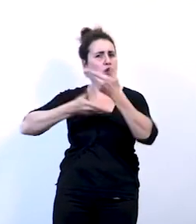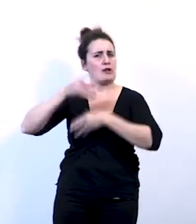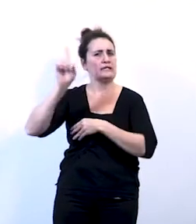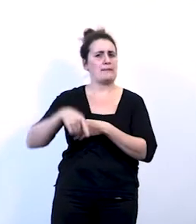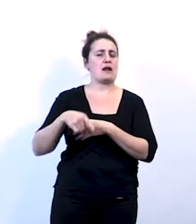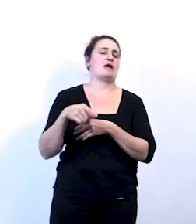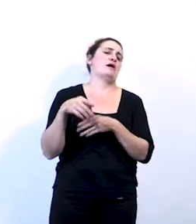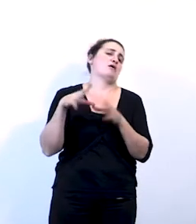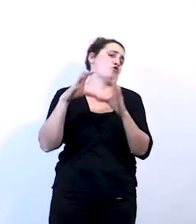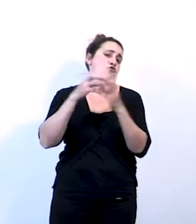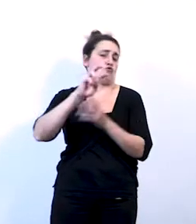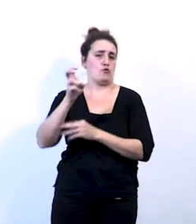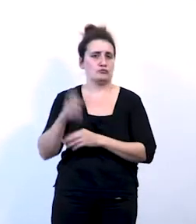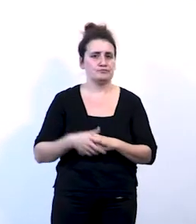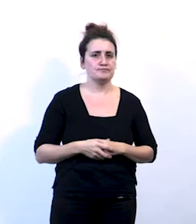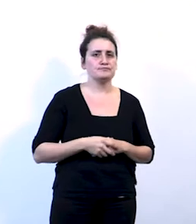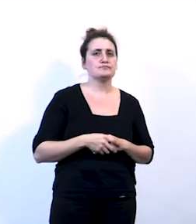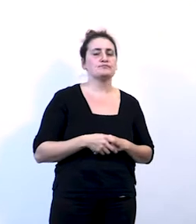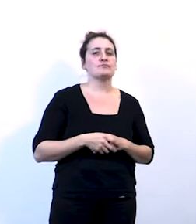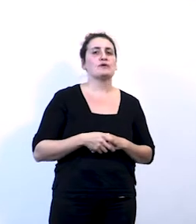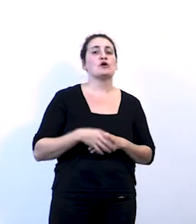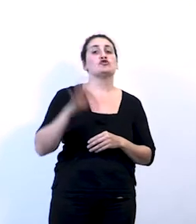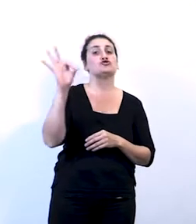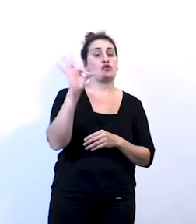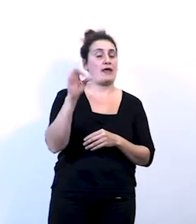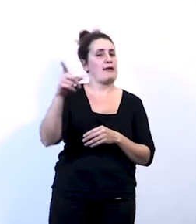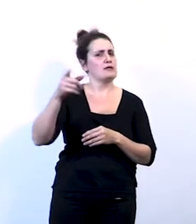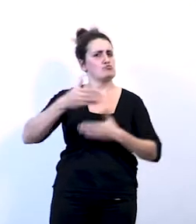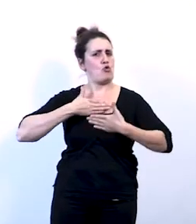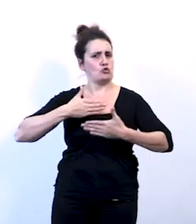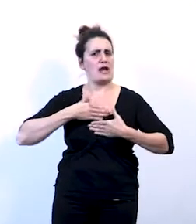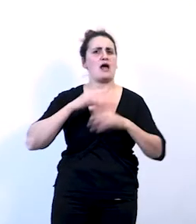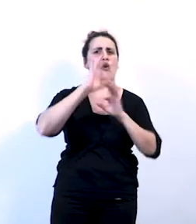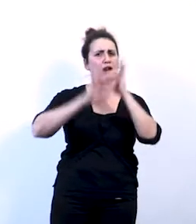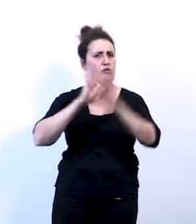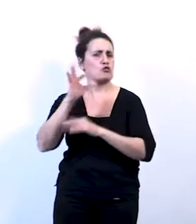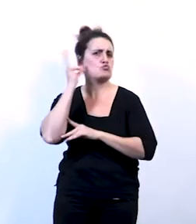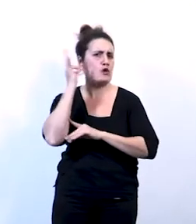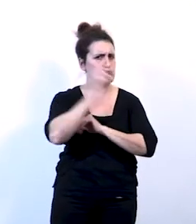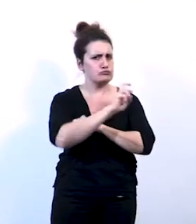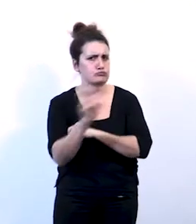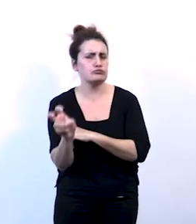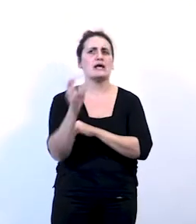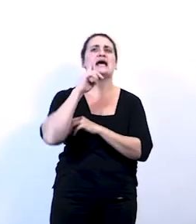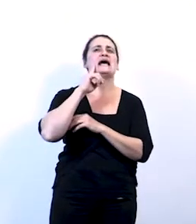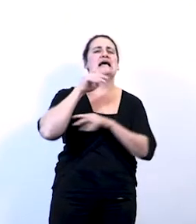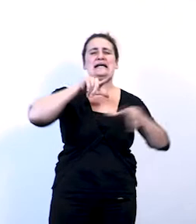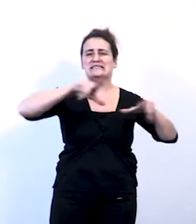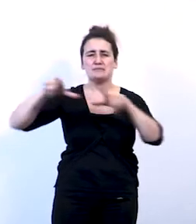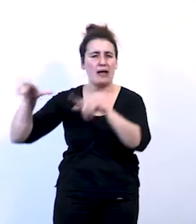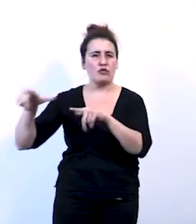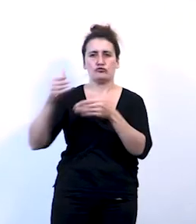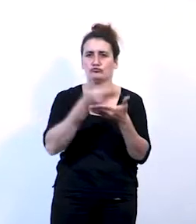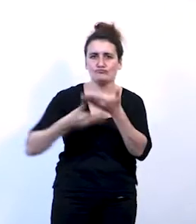Al-Kamayanti. Zoraida es voluntaria en varias organizaciones de mujeres, en espacios comunitarios y hoy es un